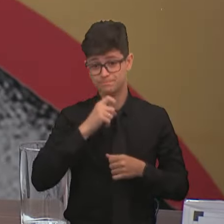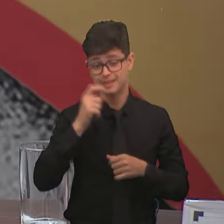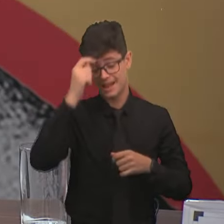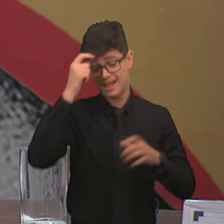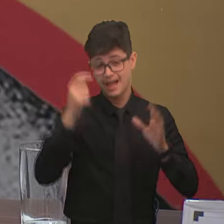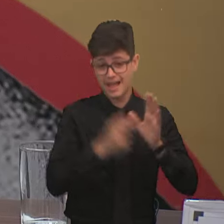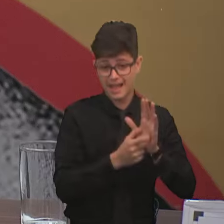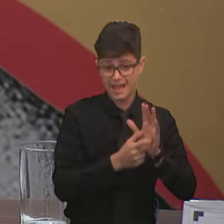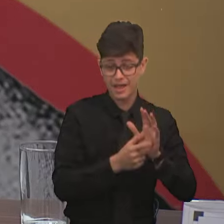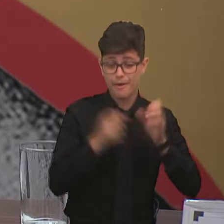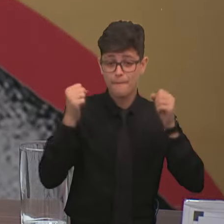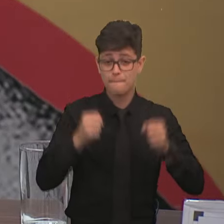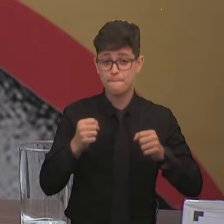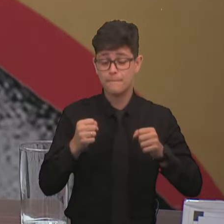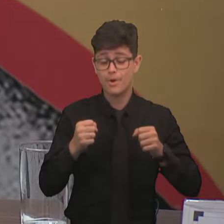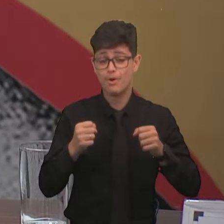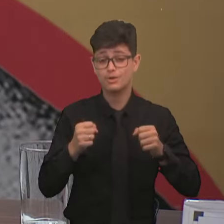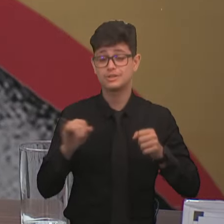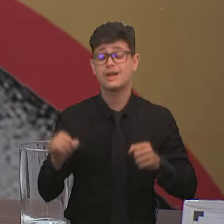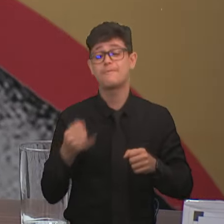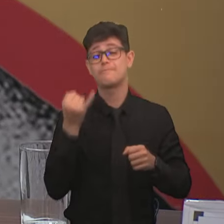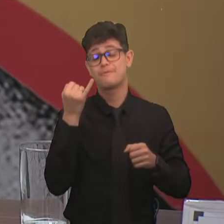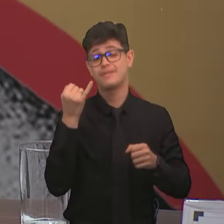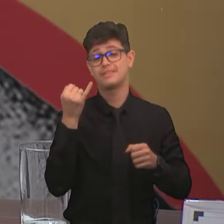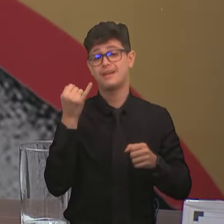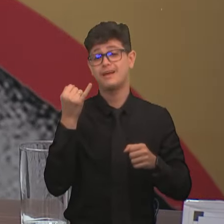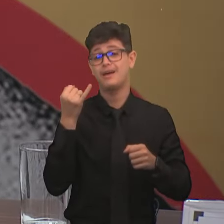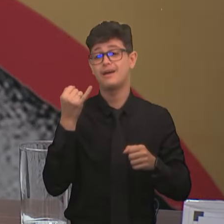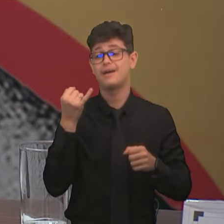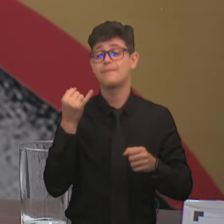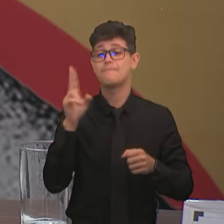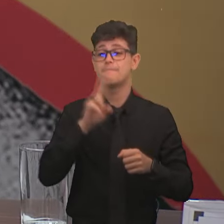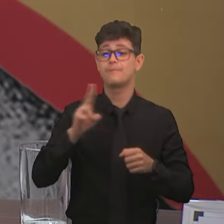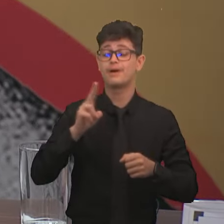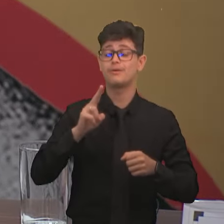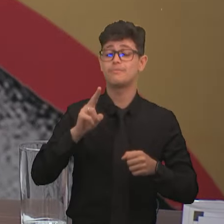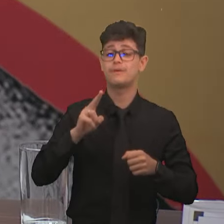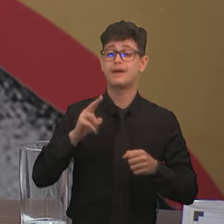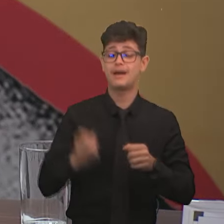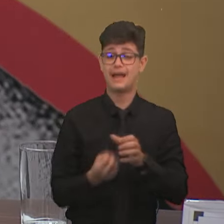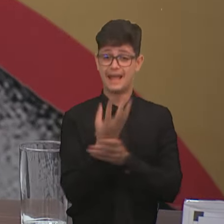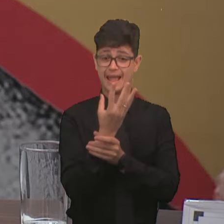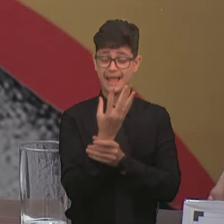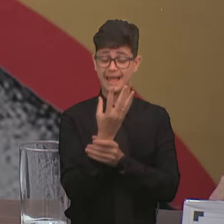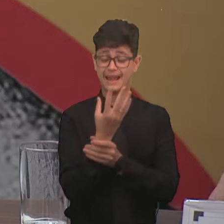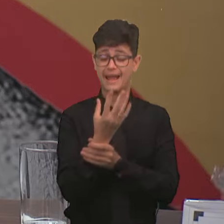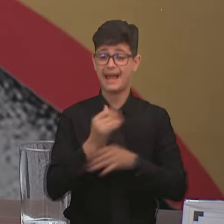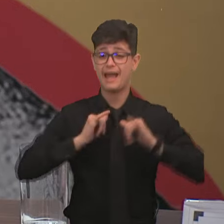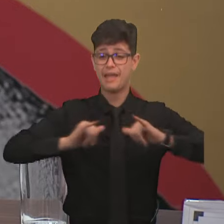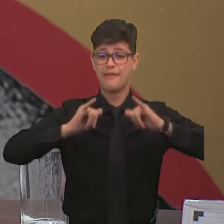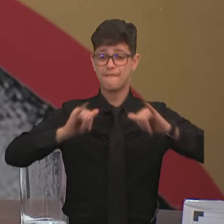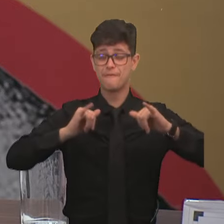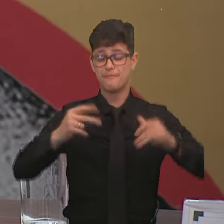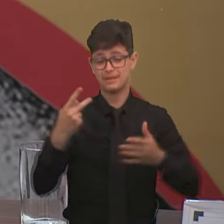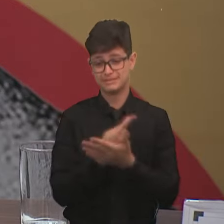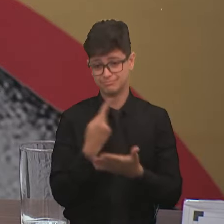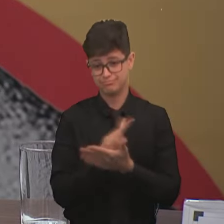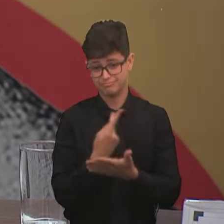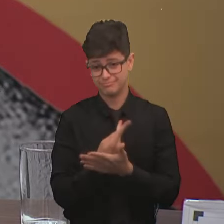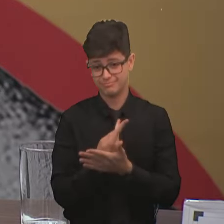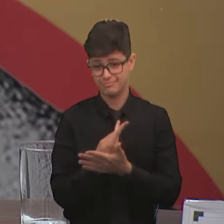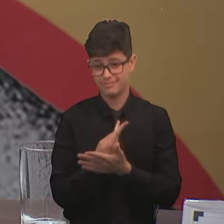IA generativa puede ser aprovechada por agentes malintencionados para crear contenido falso,